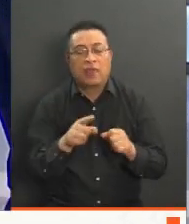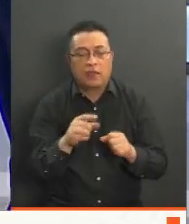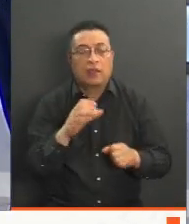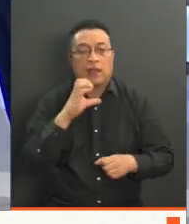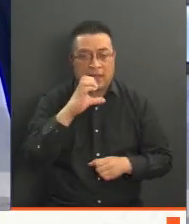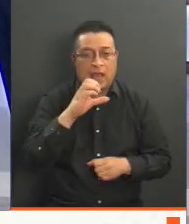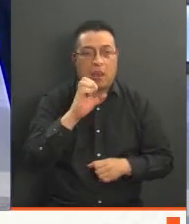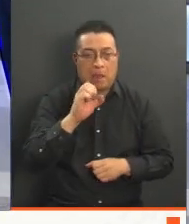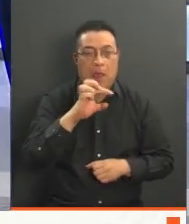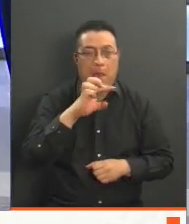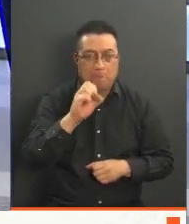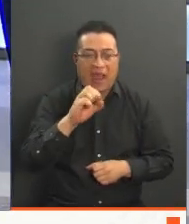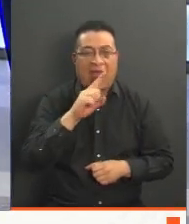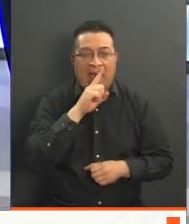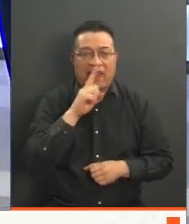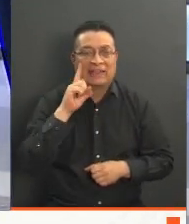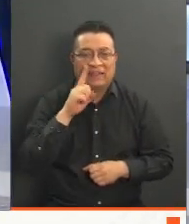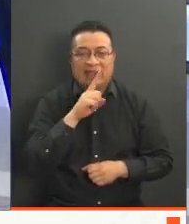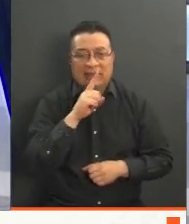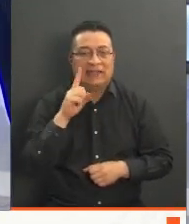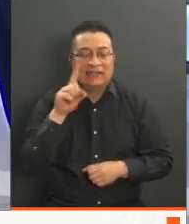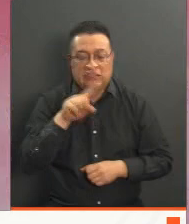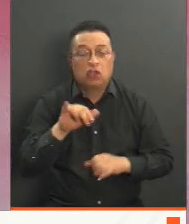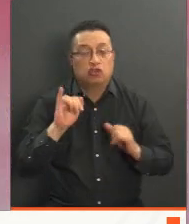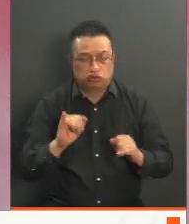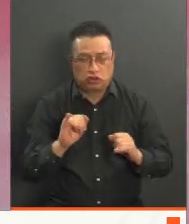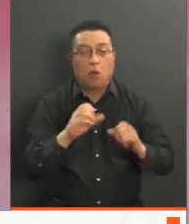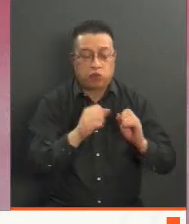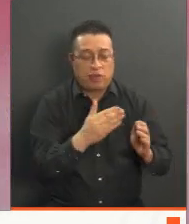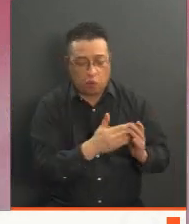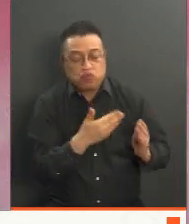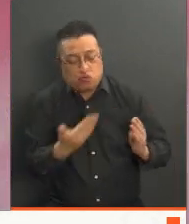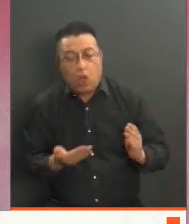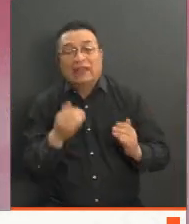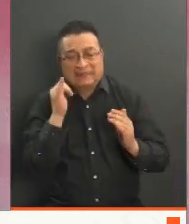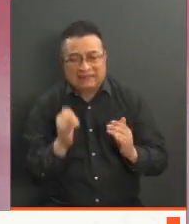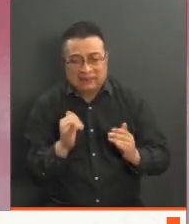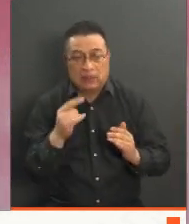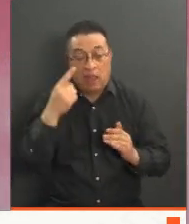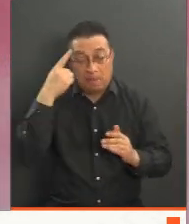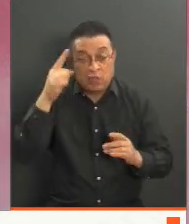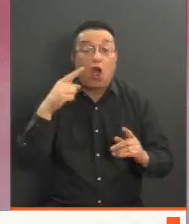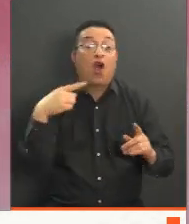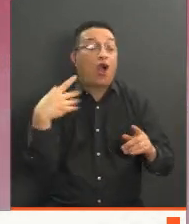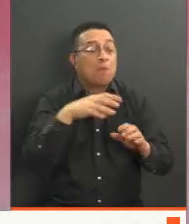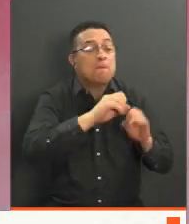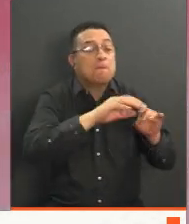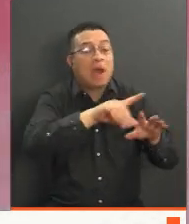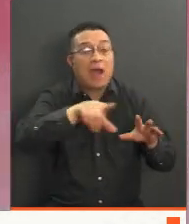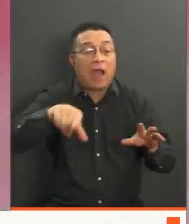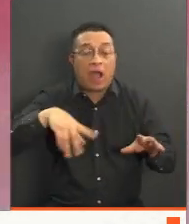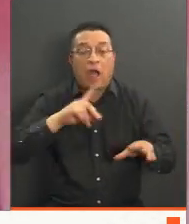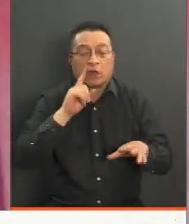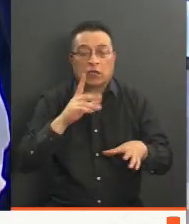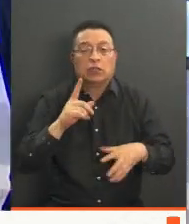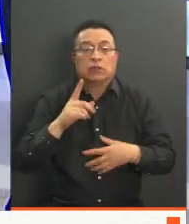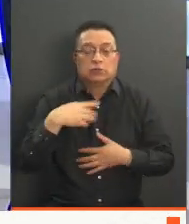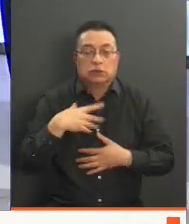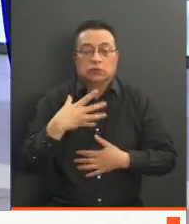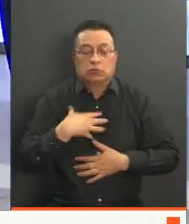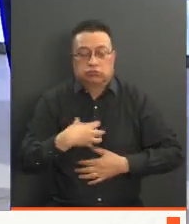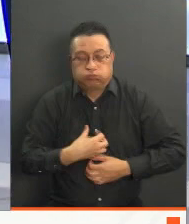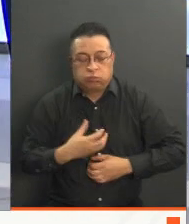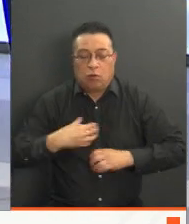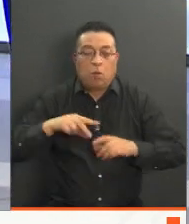Sí. ¿Ha producido hepatitis? Sí. Pero generalmente ha sido en niños inmunodeprimidos, no en